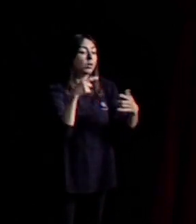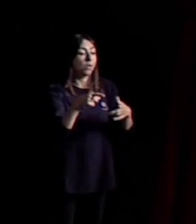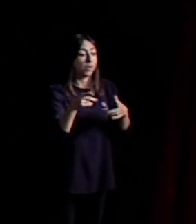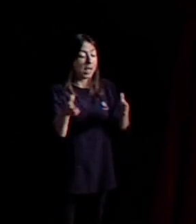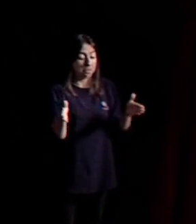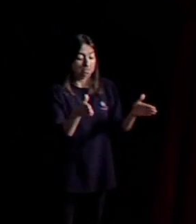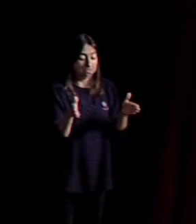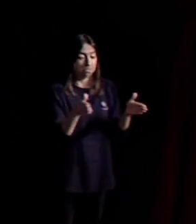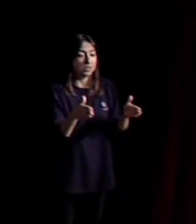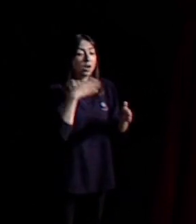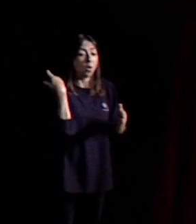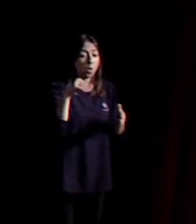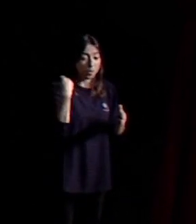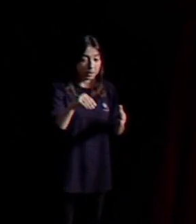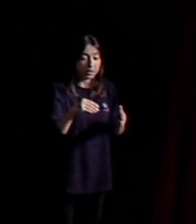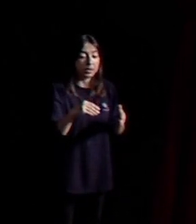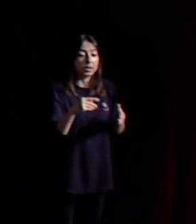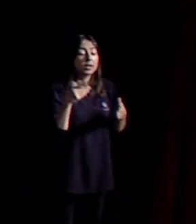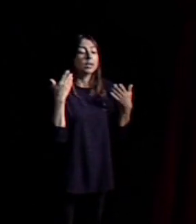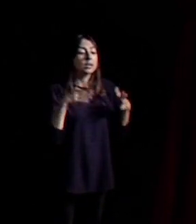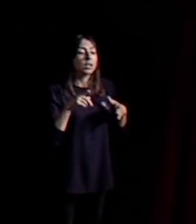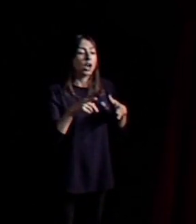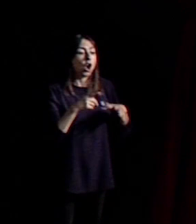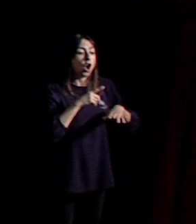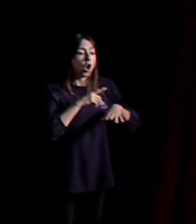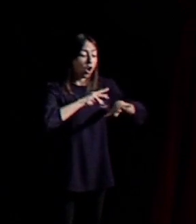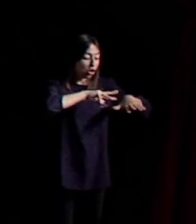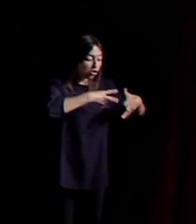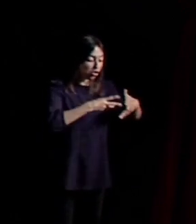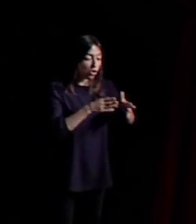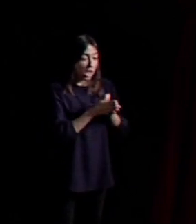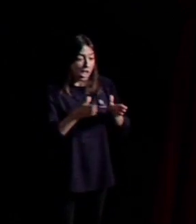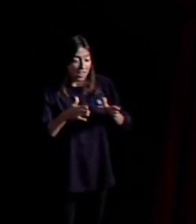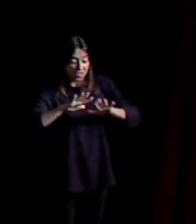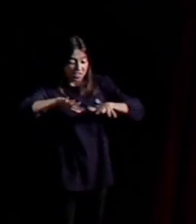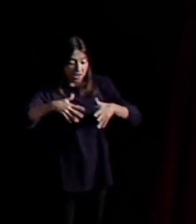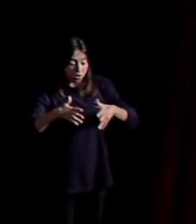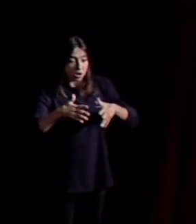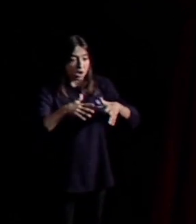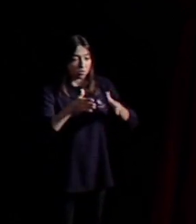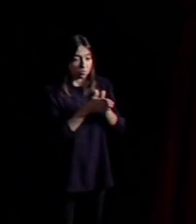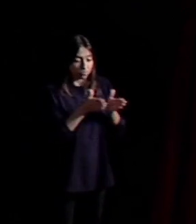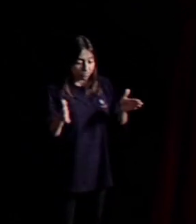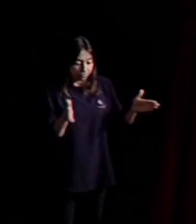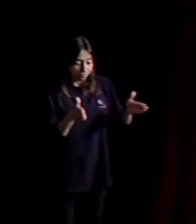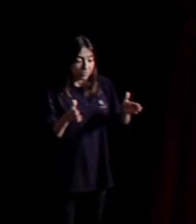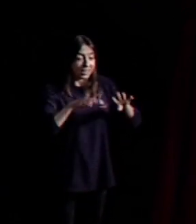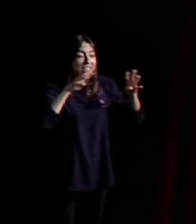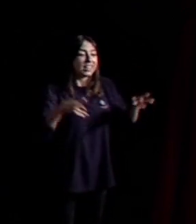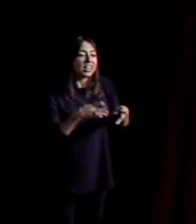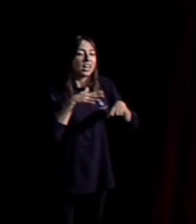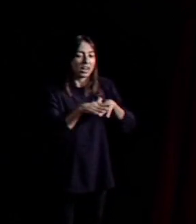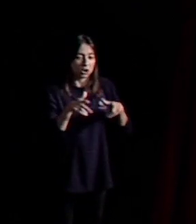encuadrado en juventud, ¿no? Se pasan entre 8 y 9 horas diarias en Internet y las redes